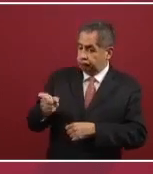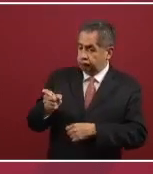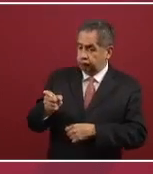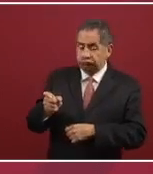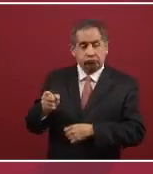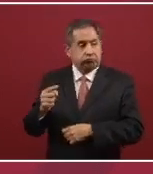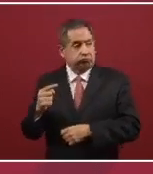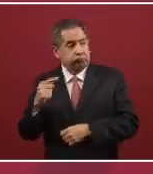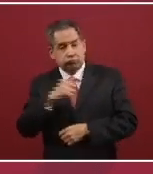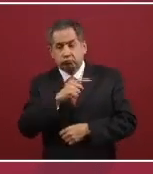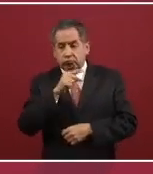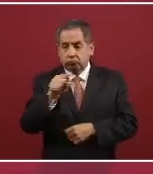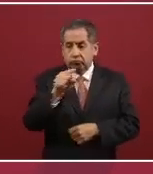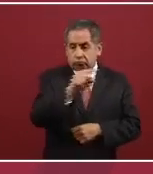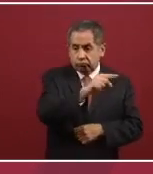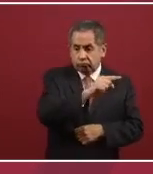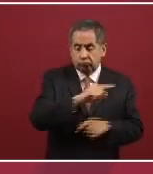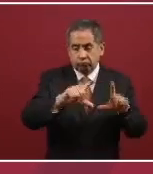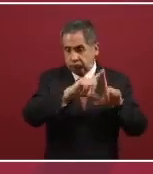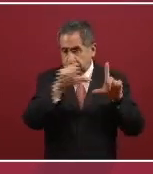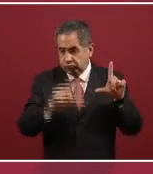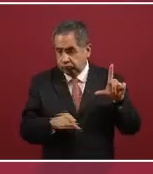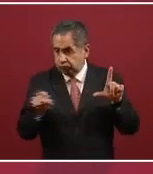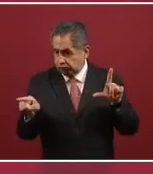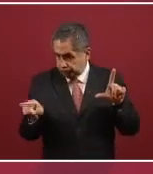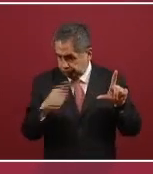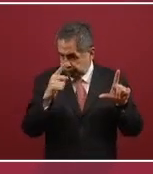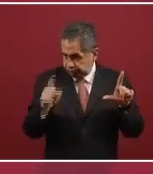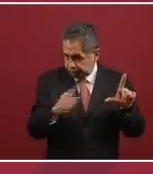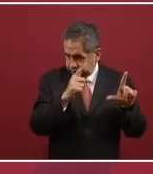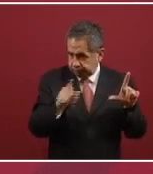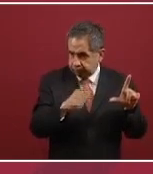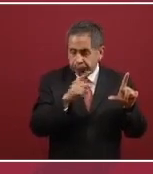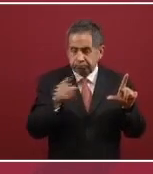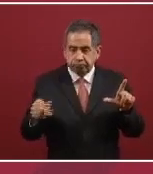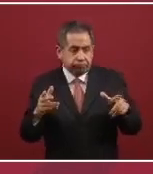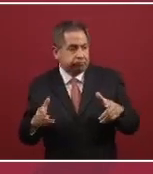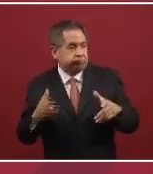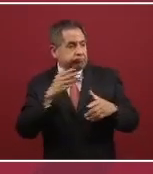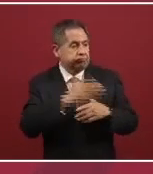región, un municipio para ir a hacer labor